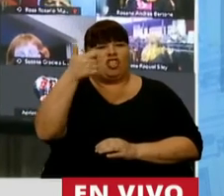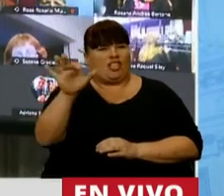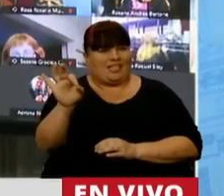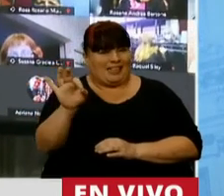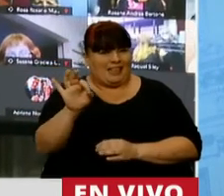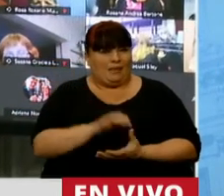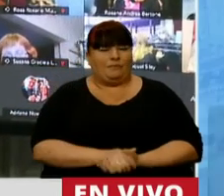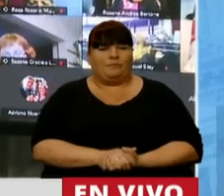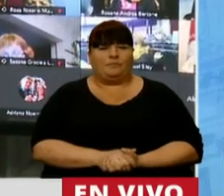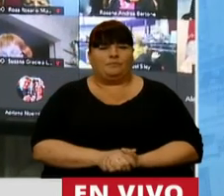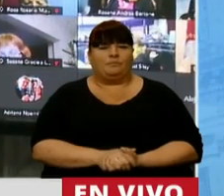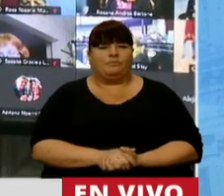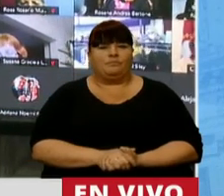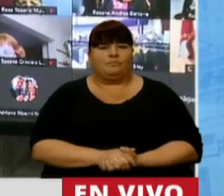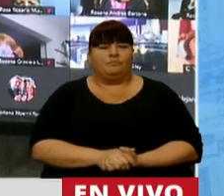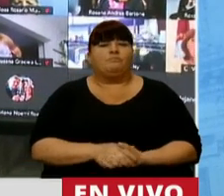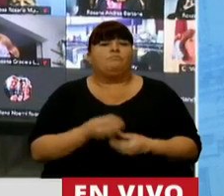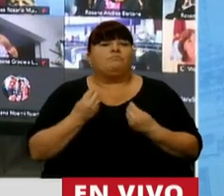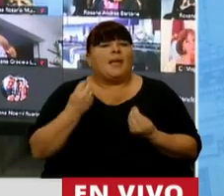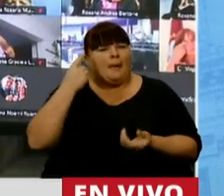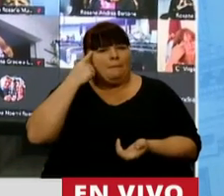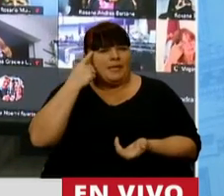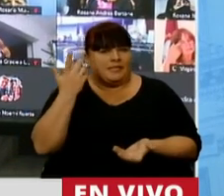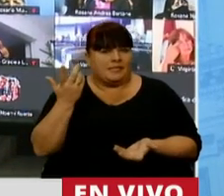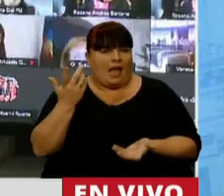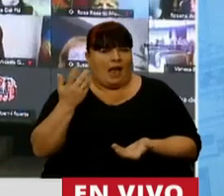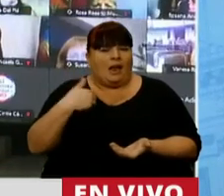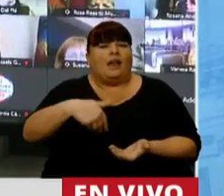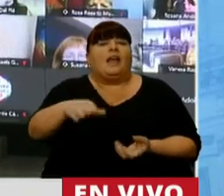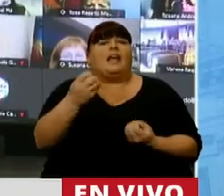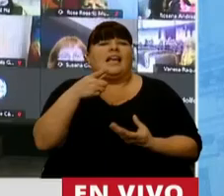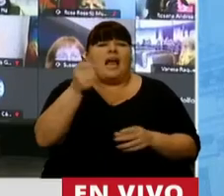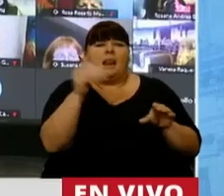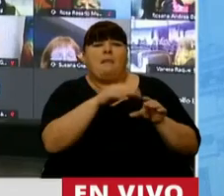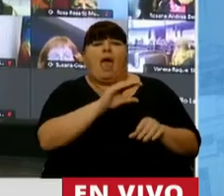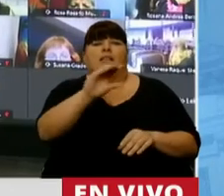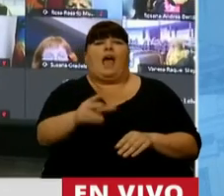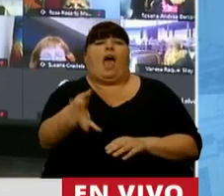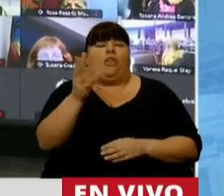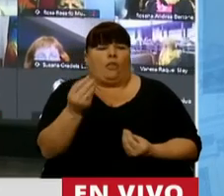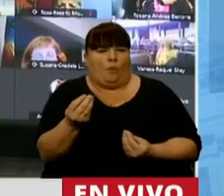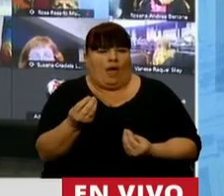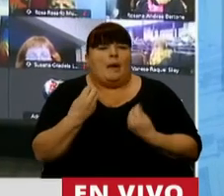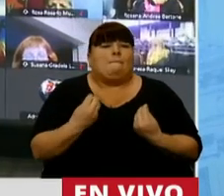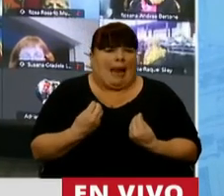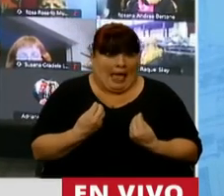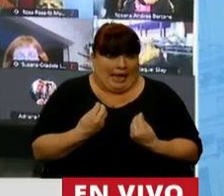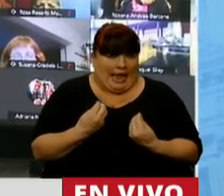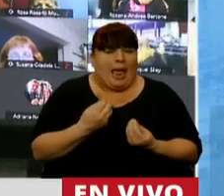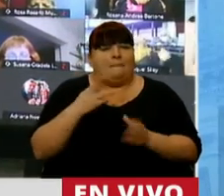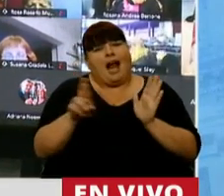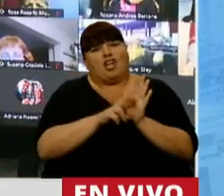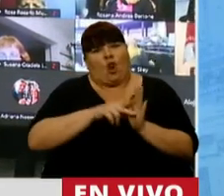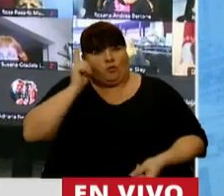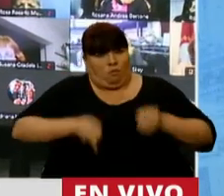26.160. ¿Qué tenemos que pensar que va a pasar con esos fondos? ¿Qué será? ¿Para sacar